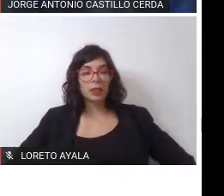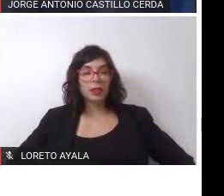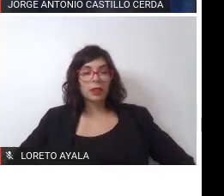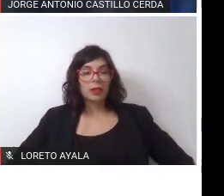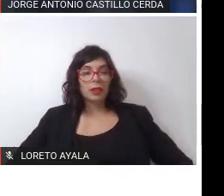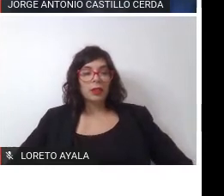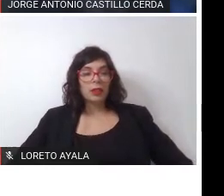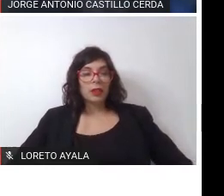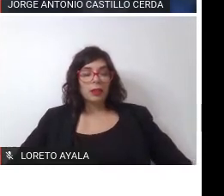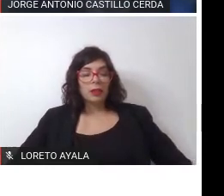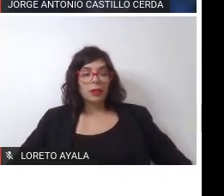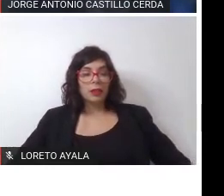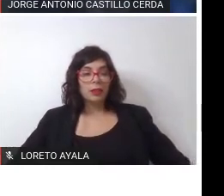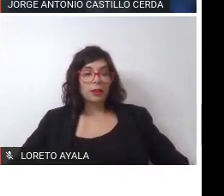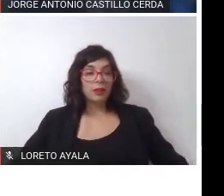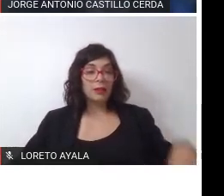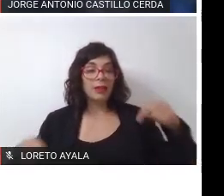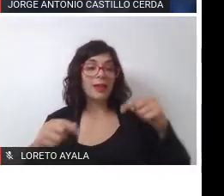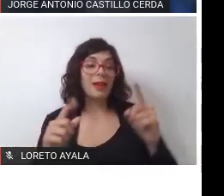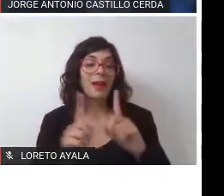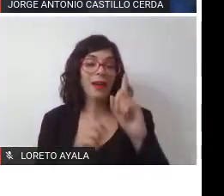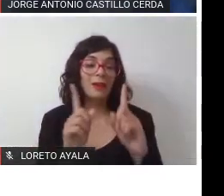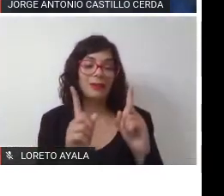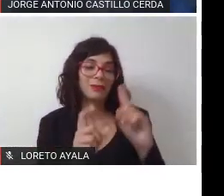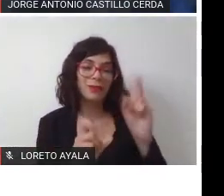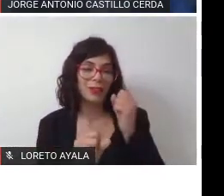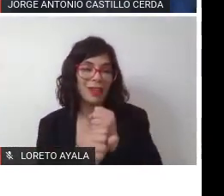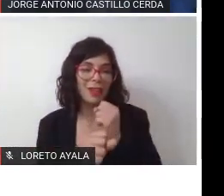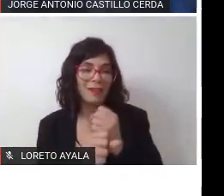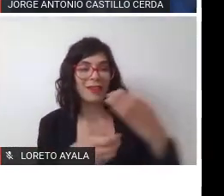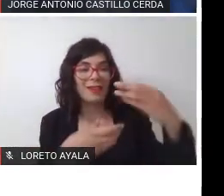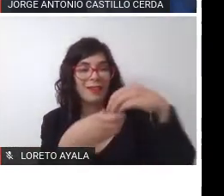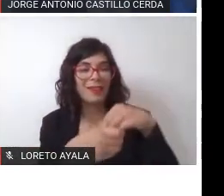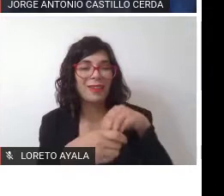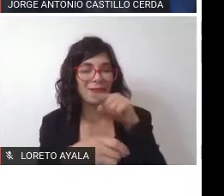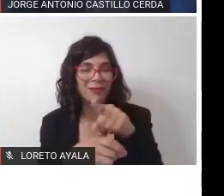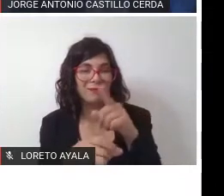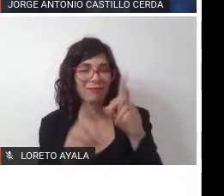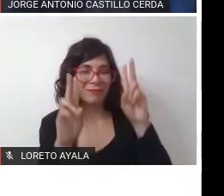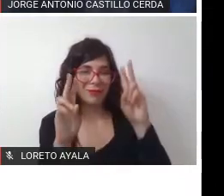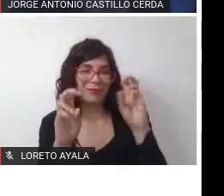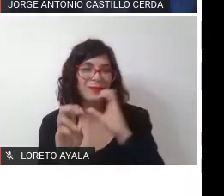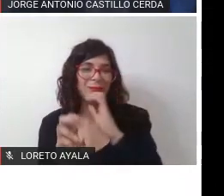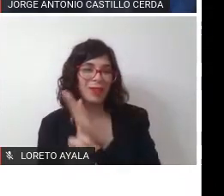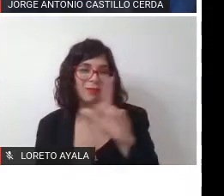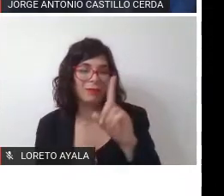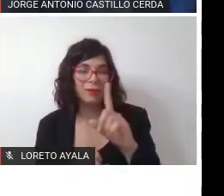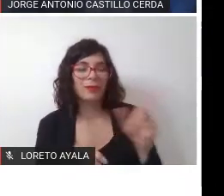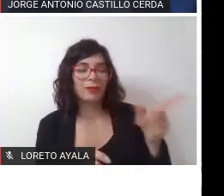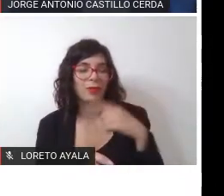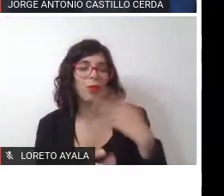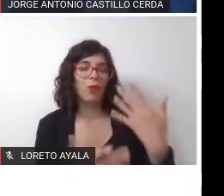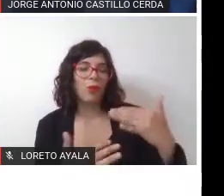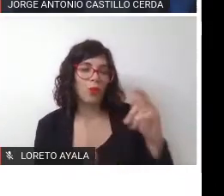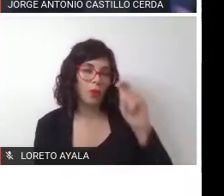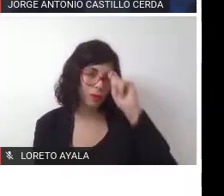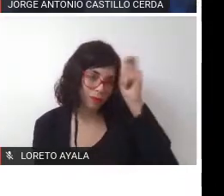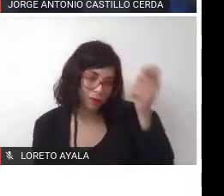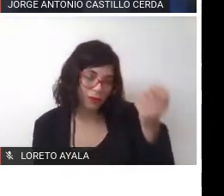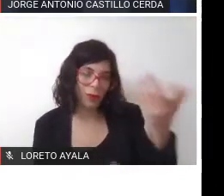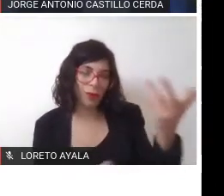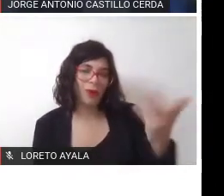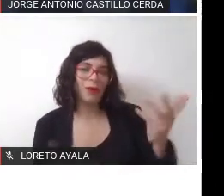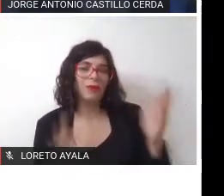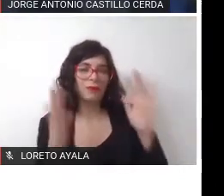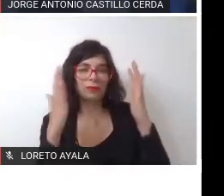los que no trabajamos en el mundo rural, sacarnos el sombrero con estos colegas, sacarnos el sombrero. Cómo ellos llevan a la